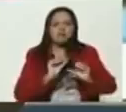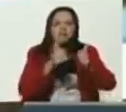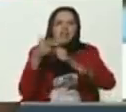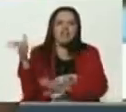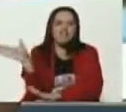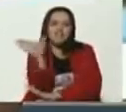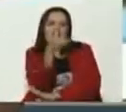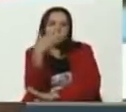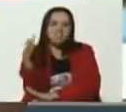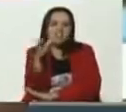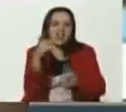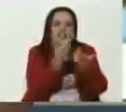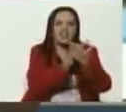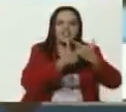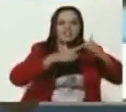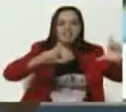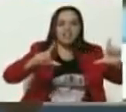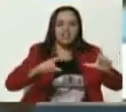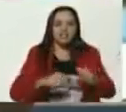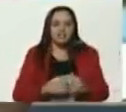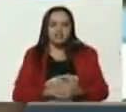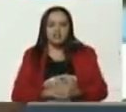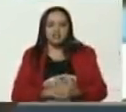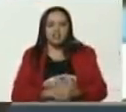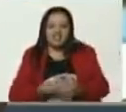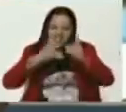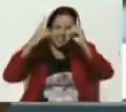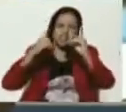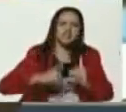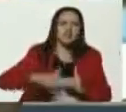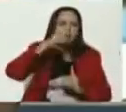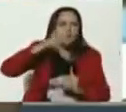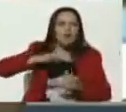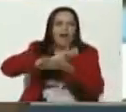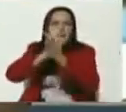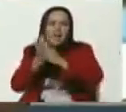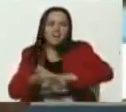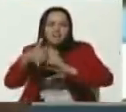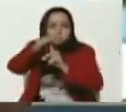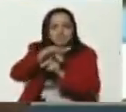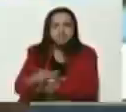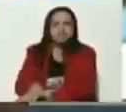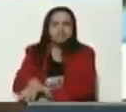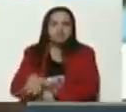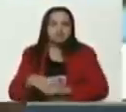banderas libertarias y la decisión de un pueblo de acabar con la tiranía.